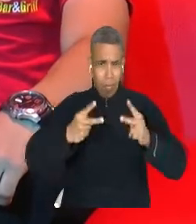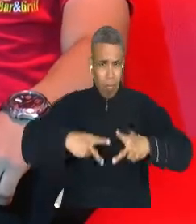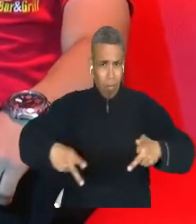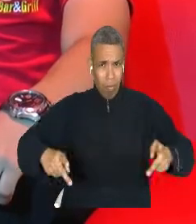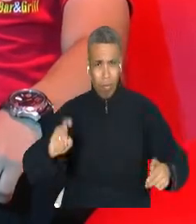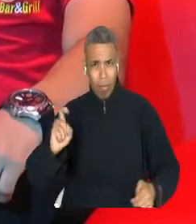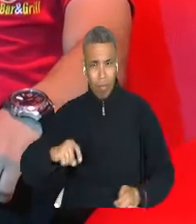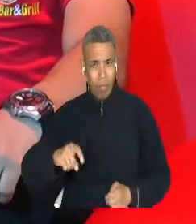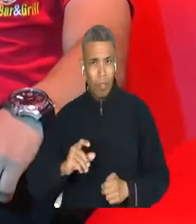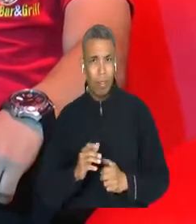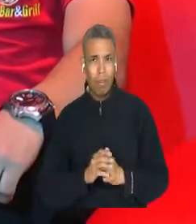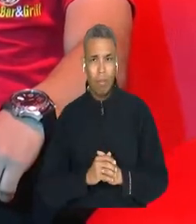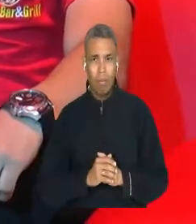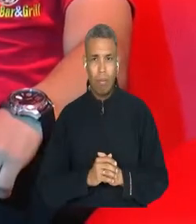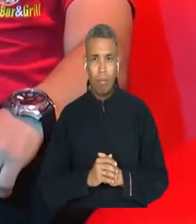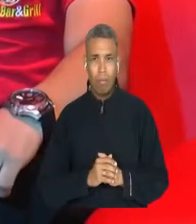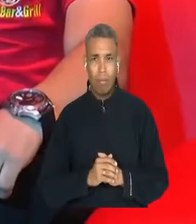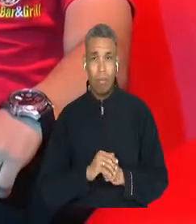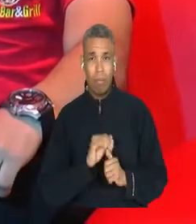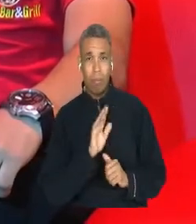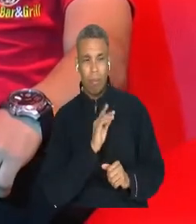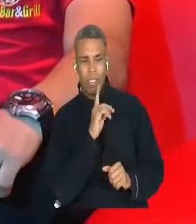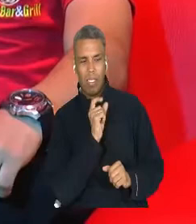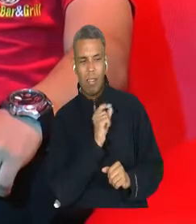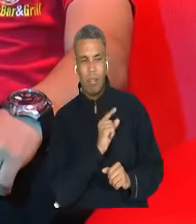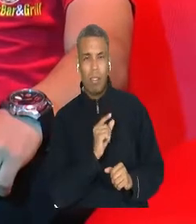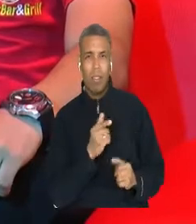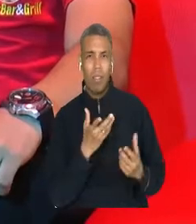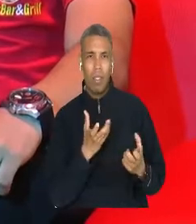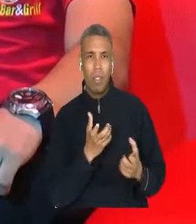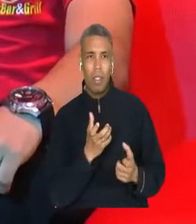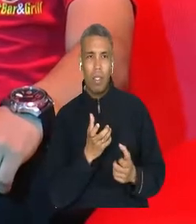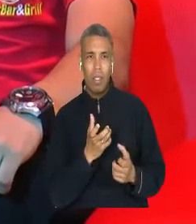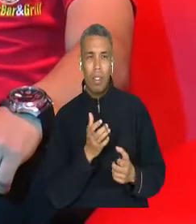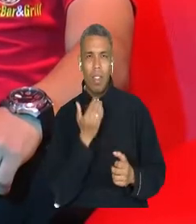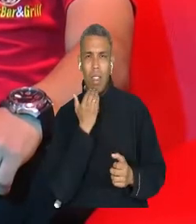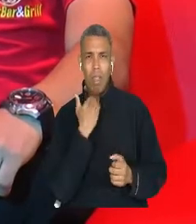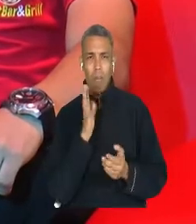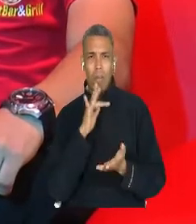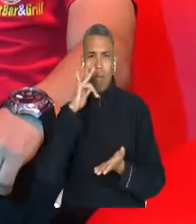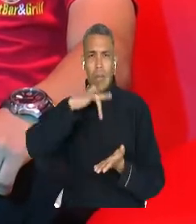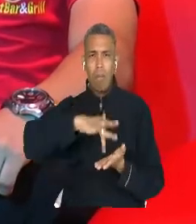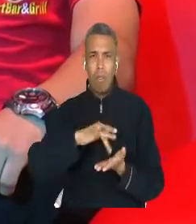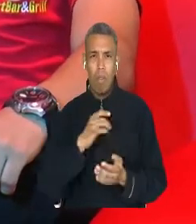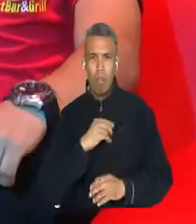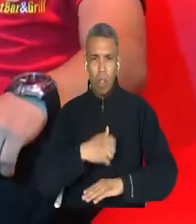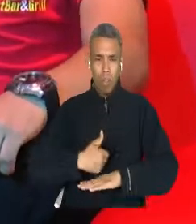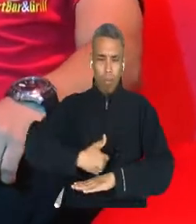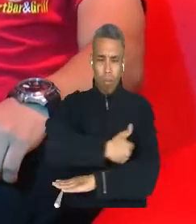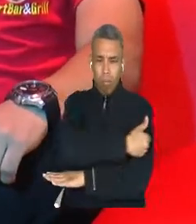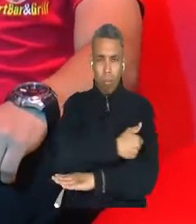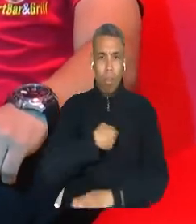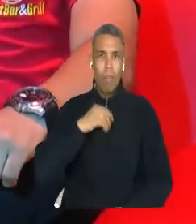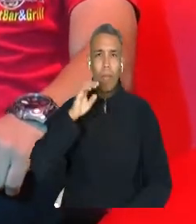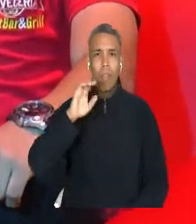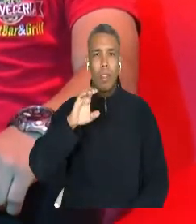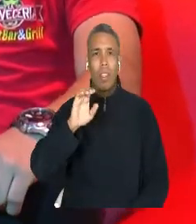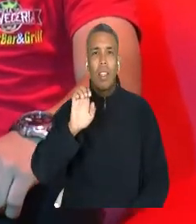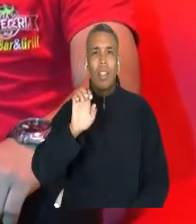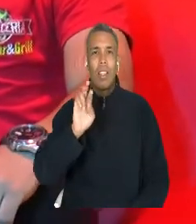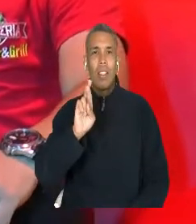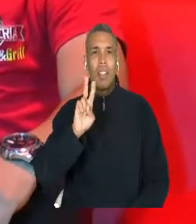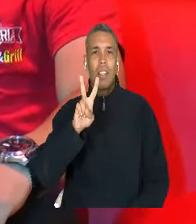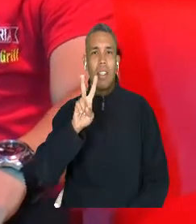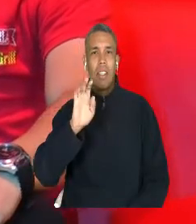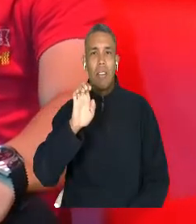todo. Precisamente eso quería preguntarle, Juan David. Yo me voy para la cervecería y ¿qué puedo encontrar? Bueno, aquí pues se puede encontrar